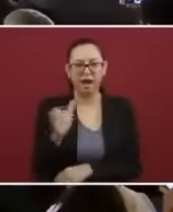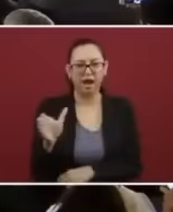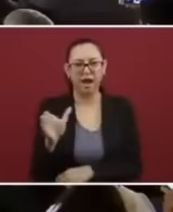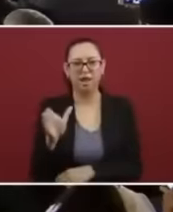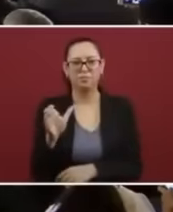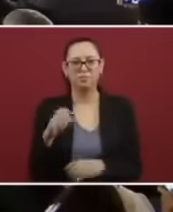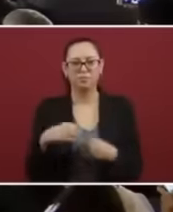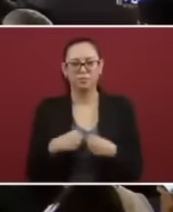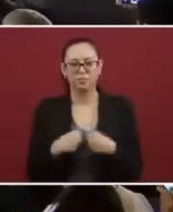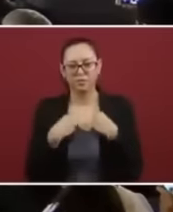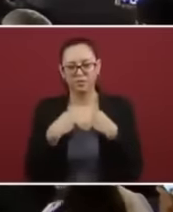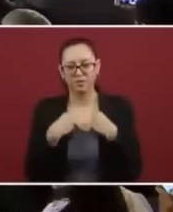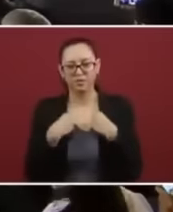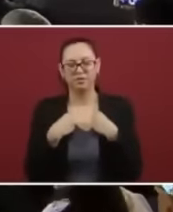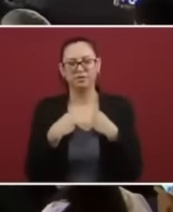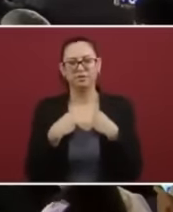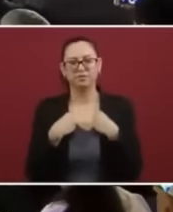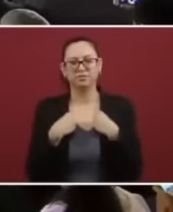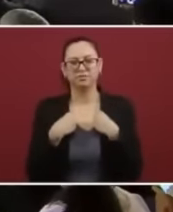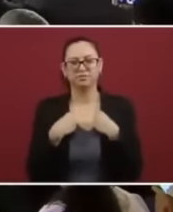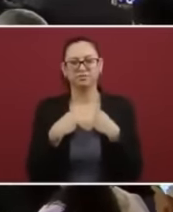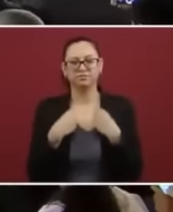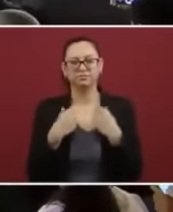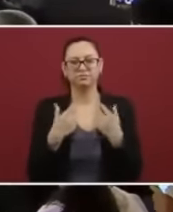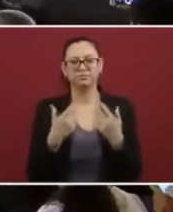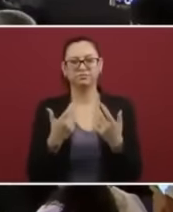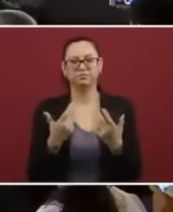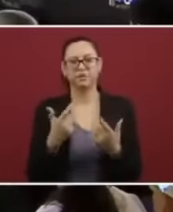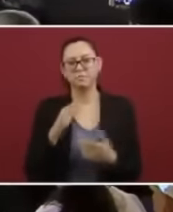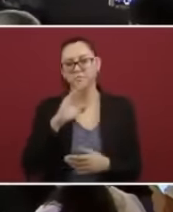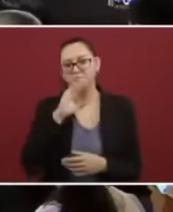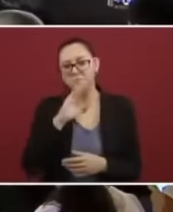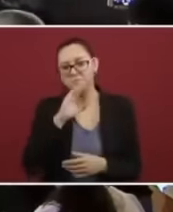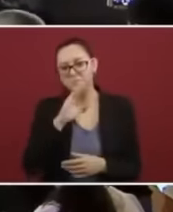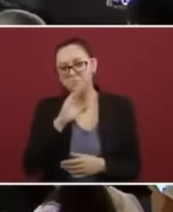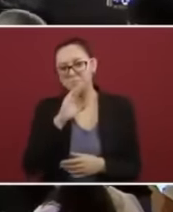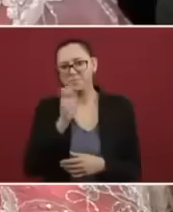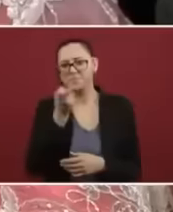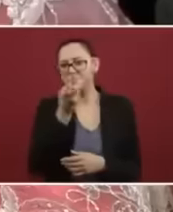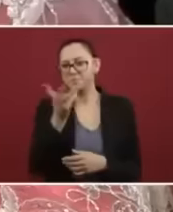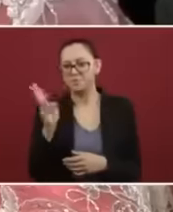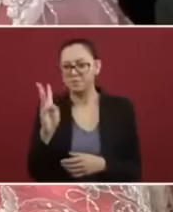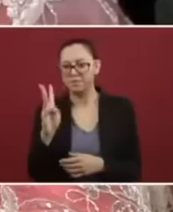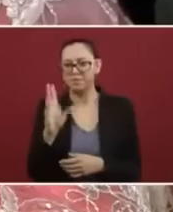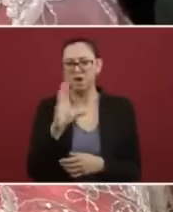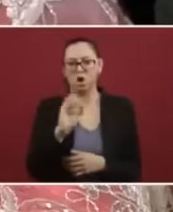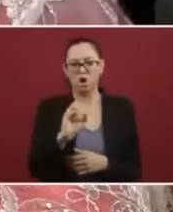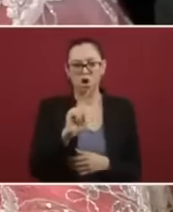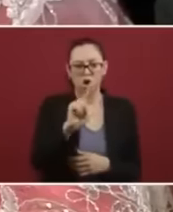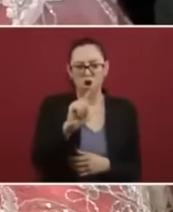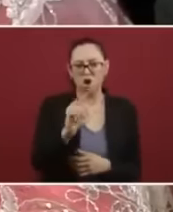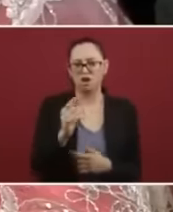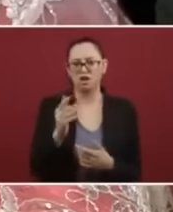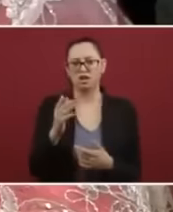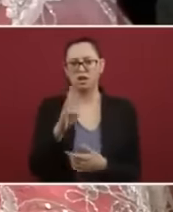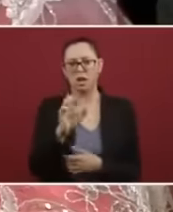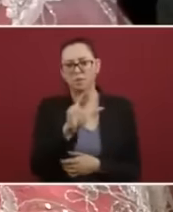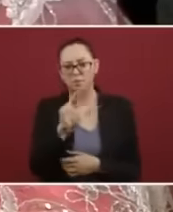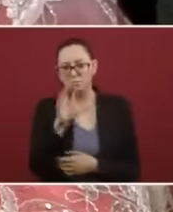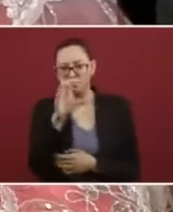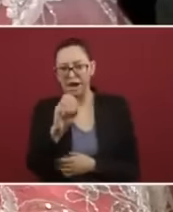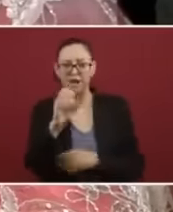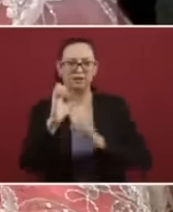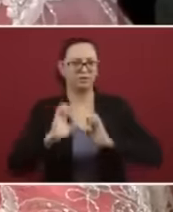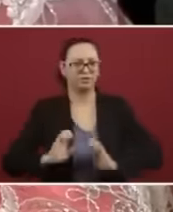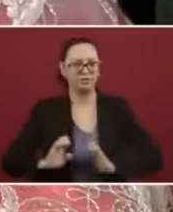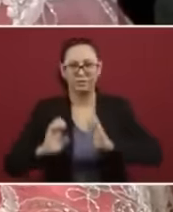Un día como hoy, pero del año 2019, el presidente López Obrador tenía meses en Palacio Nacional y fue